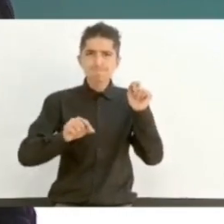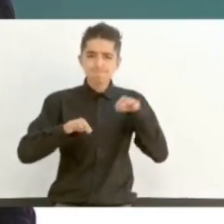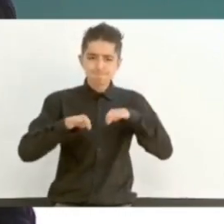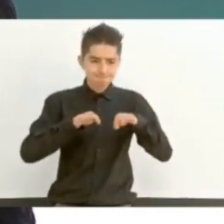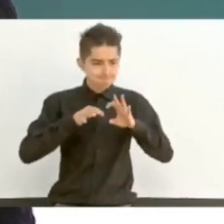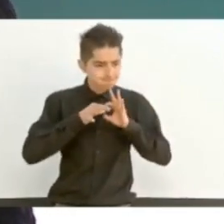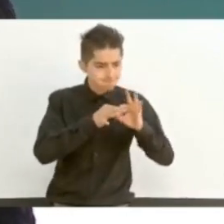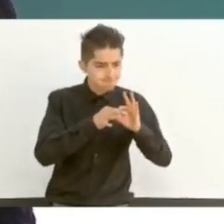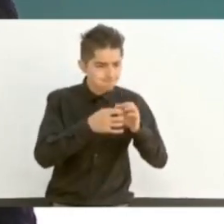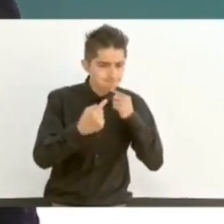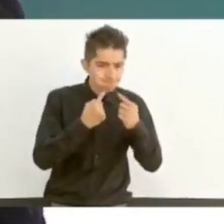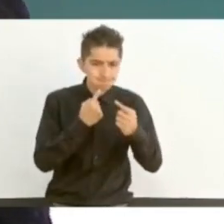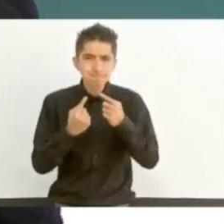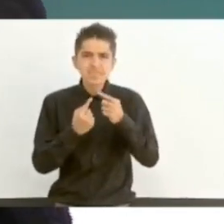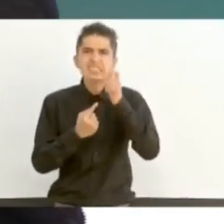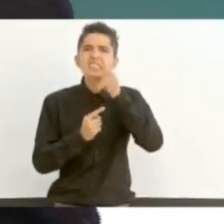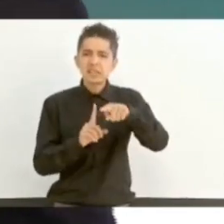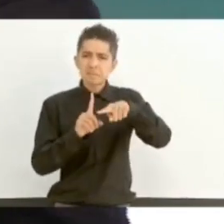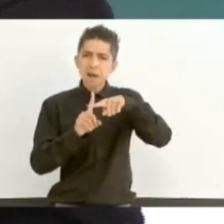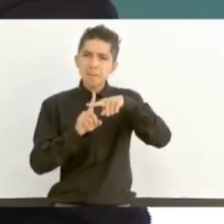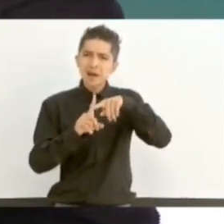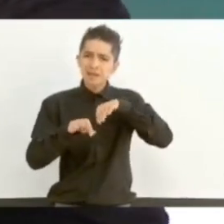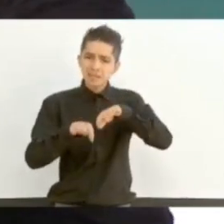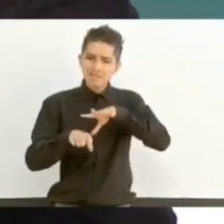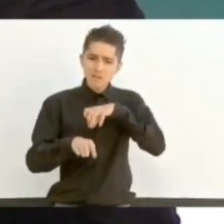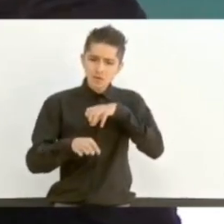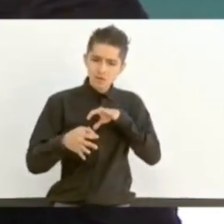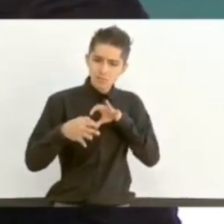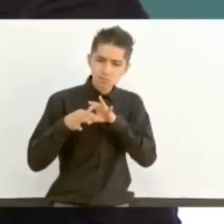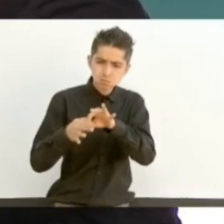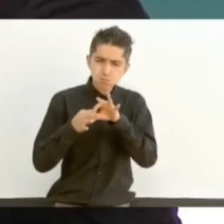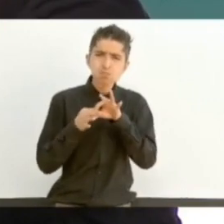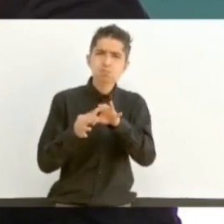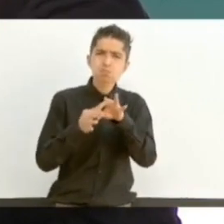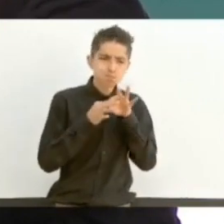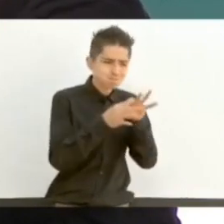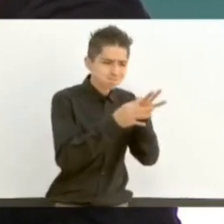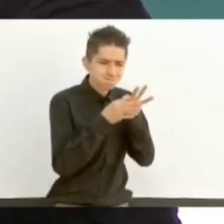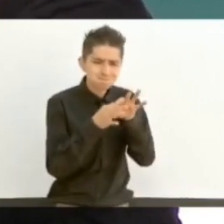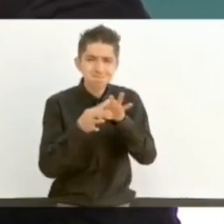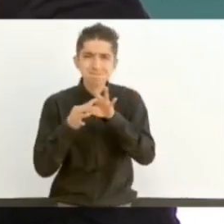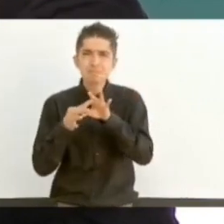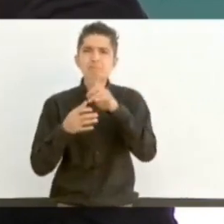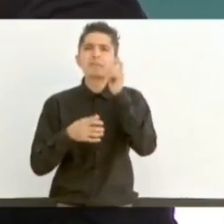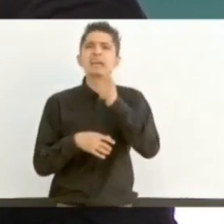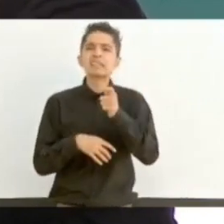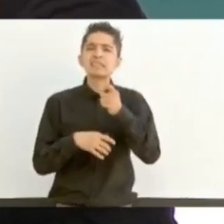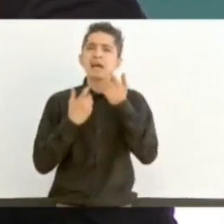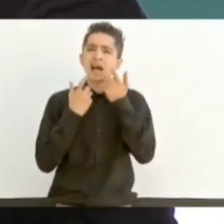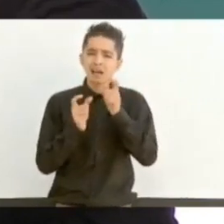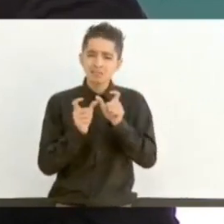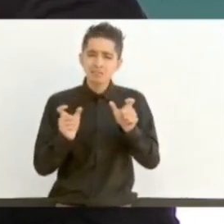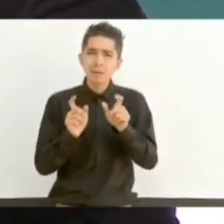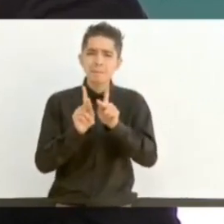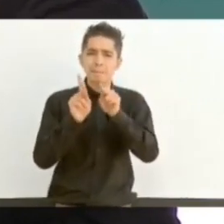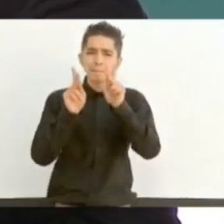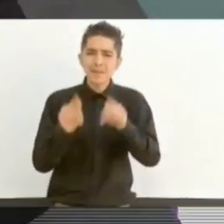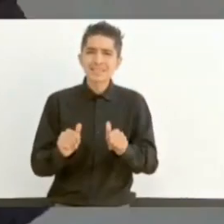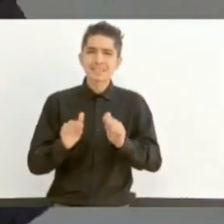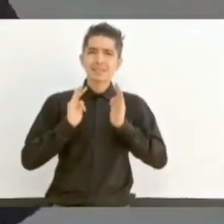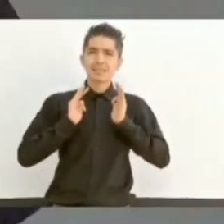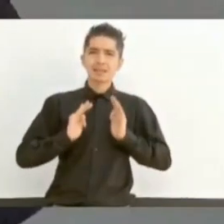Estamos sumando esfuerzos, sumando voluntades para garantizar la paz y la